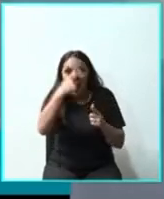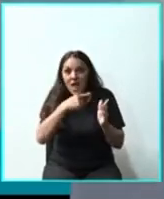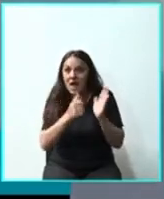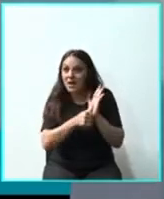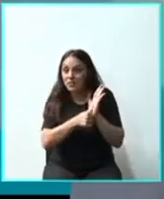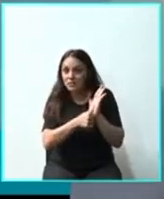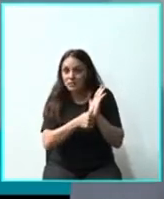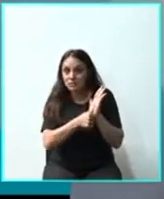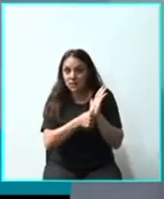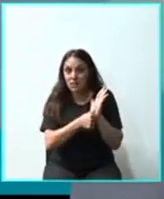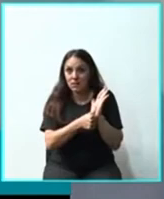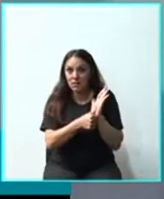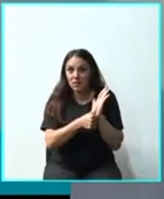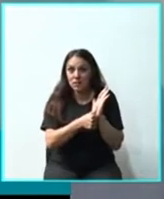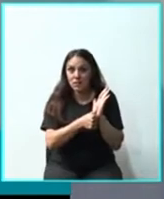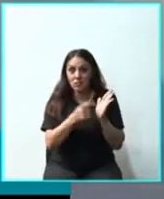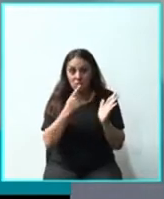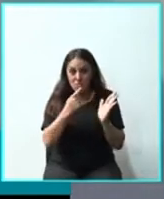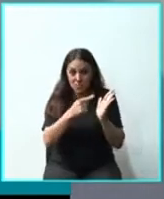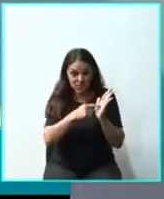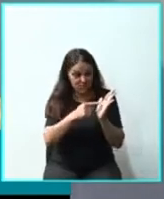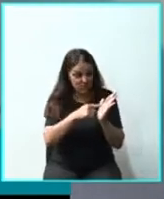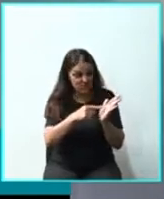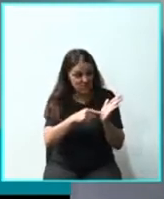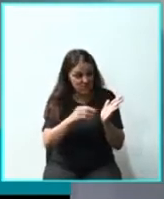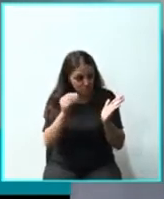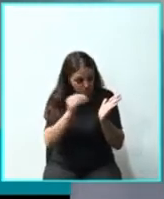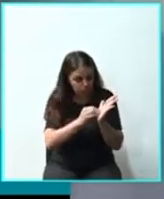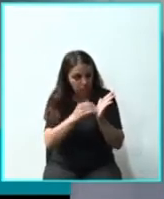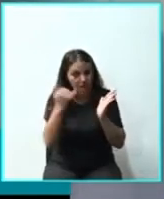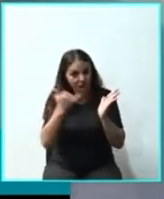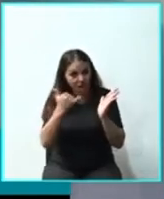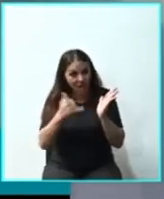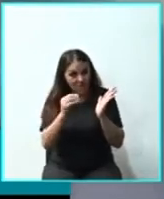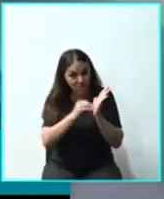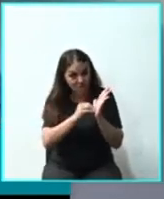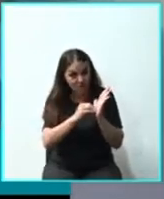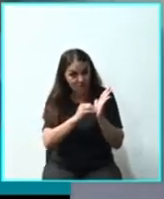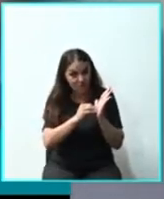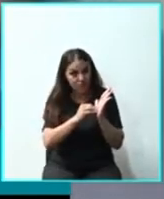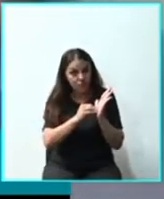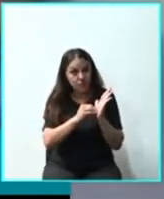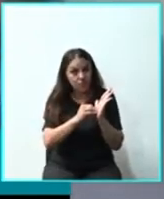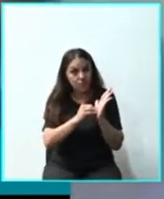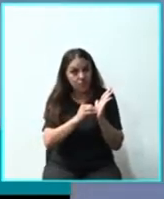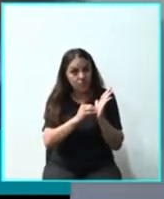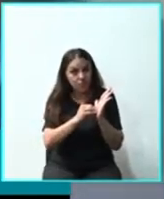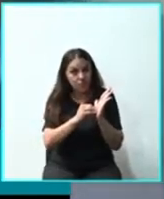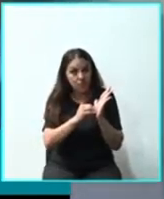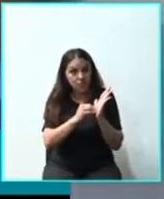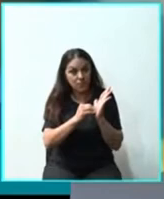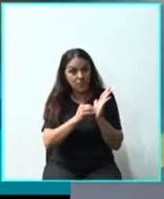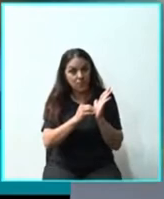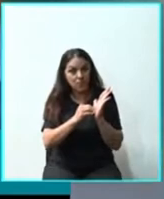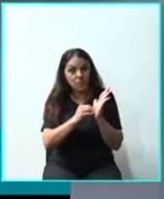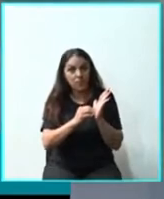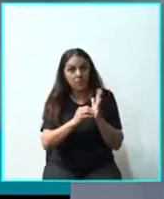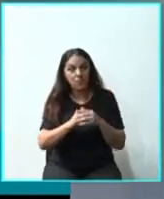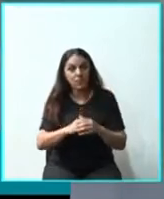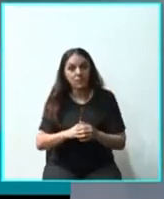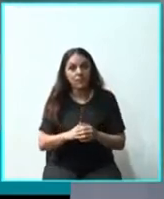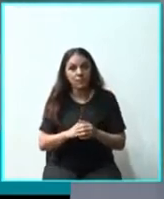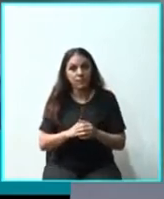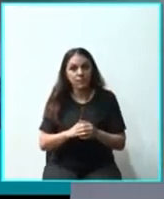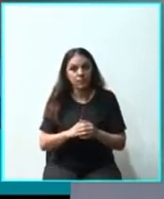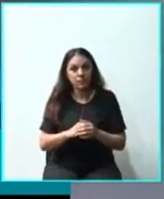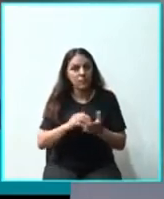por ejemplo, se hace un agregado que claramente, en su